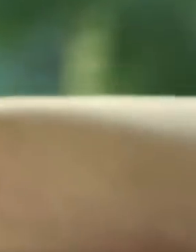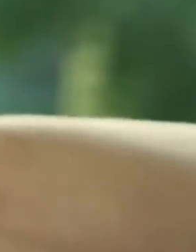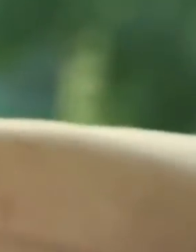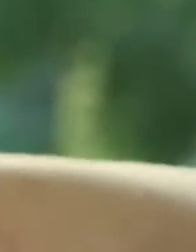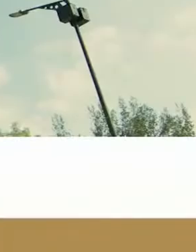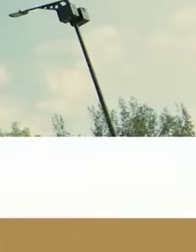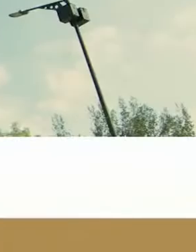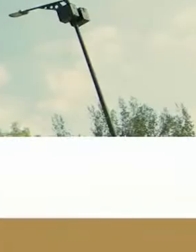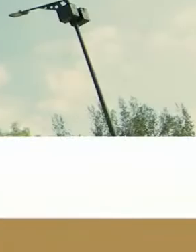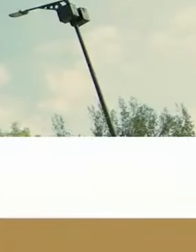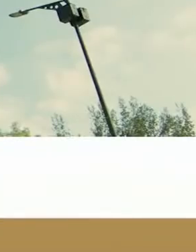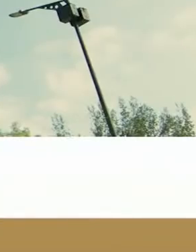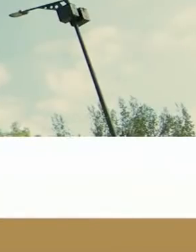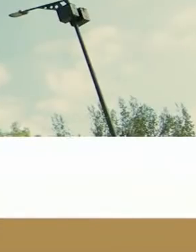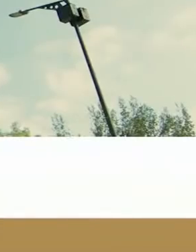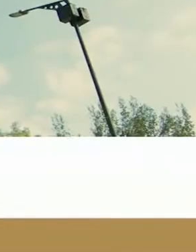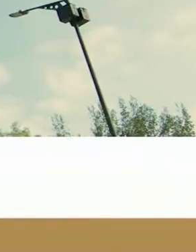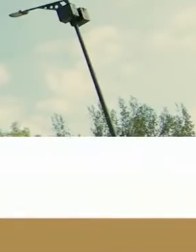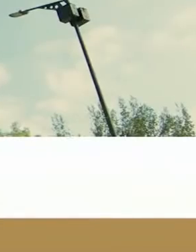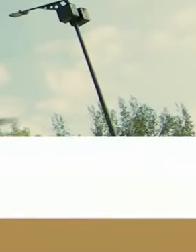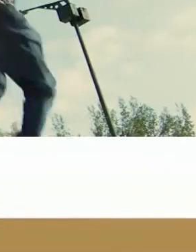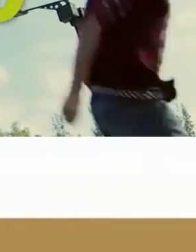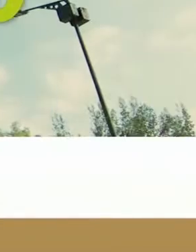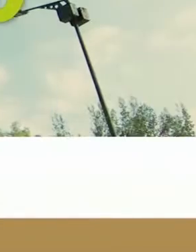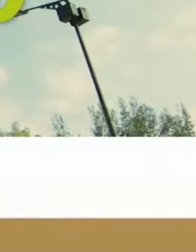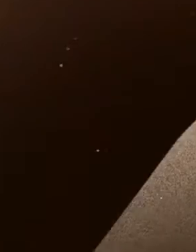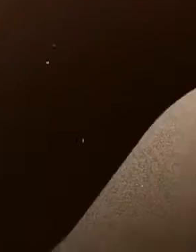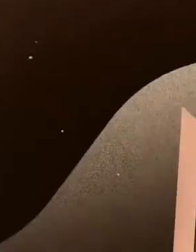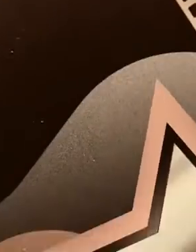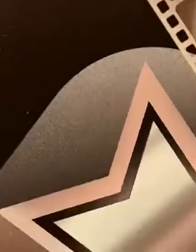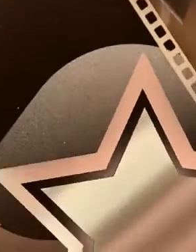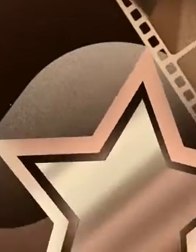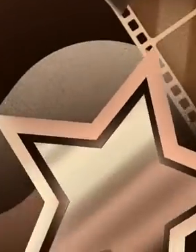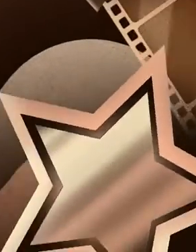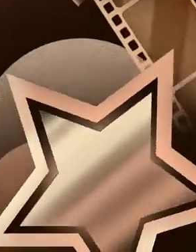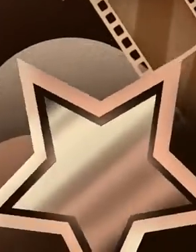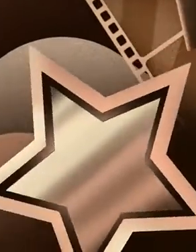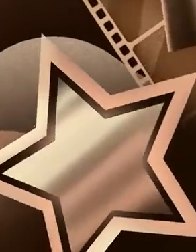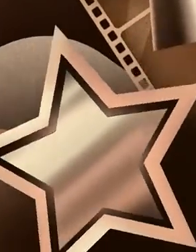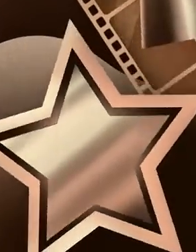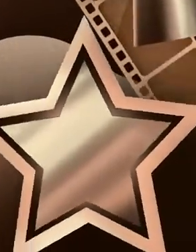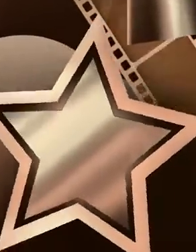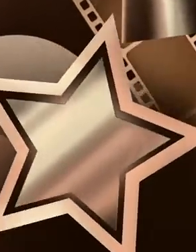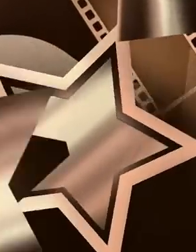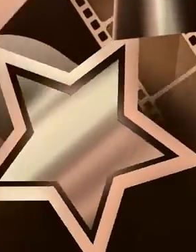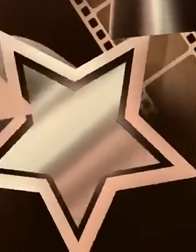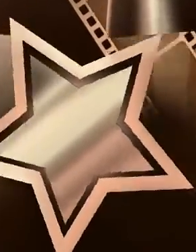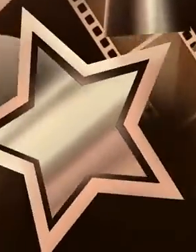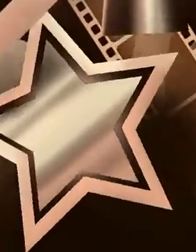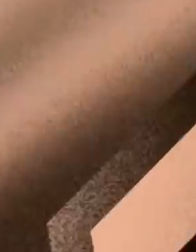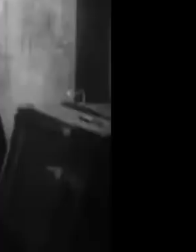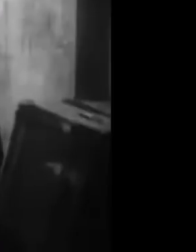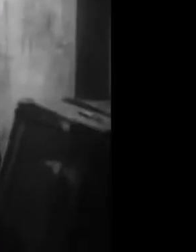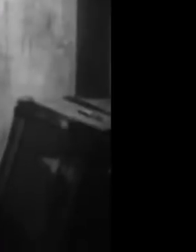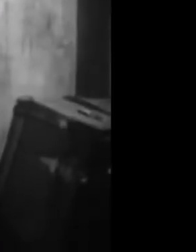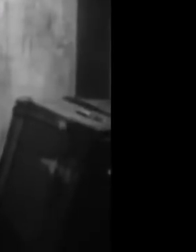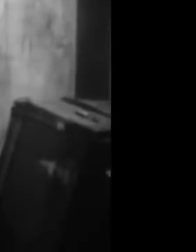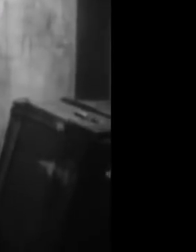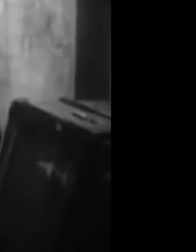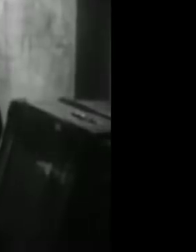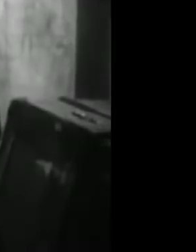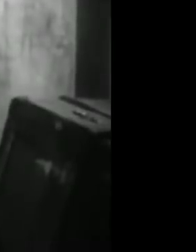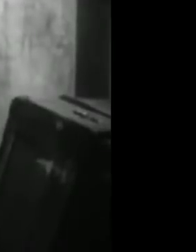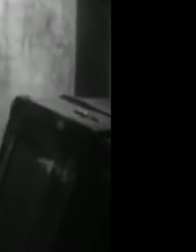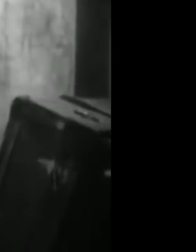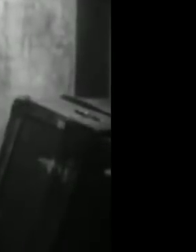800-911-2000. Para vivir feliz, no necesitas meterte en nada. Cine del Once presenta el ciclo Comedia de Oro. Como dijo el